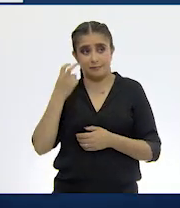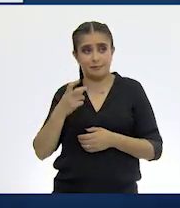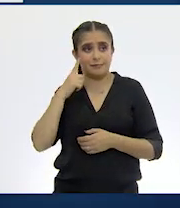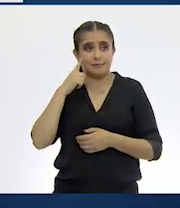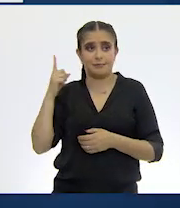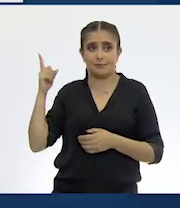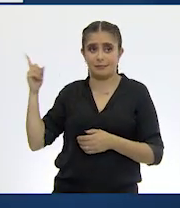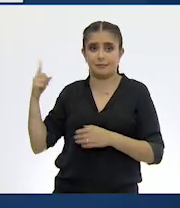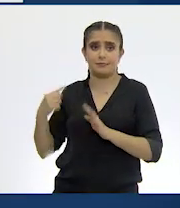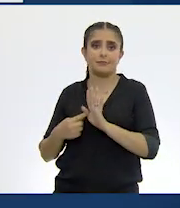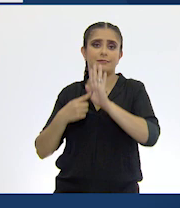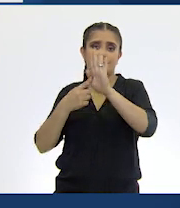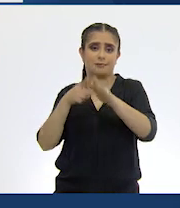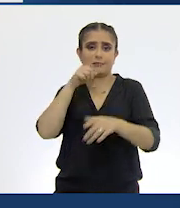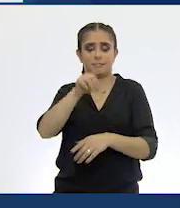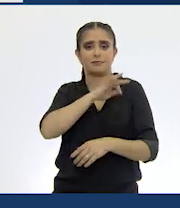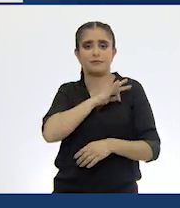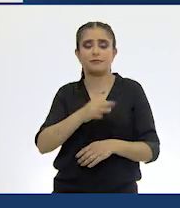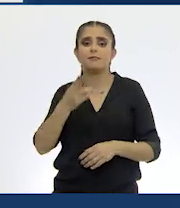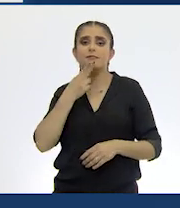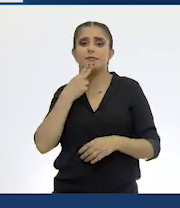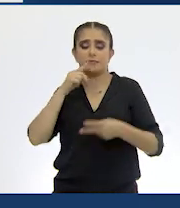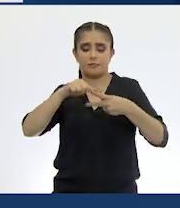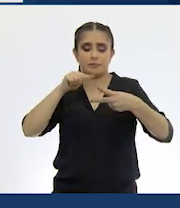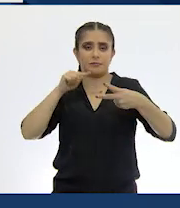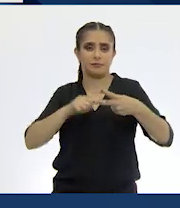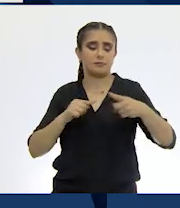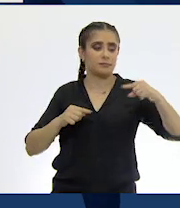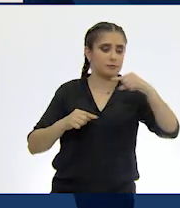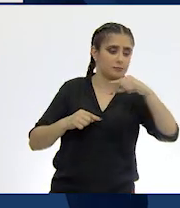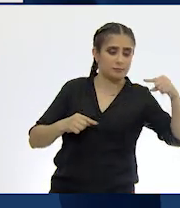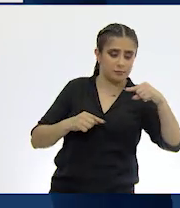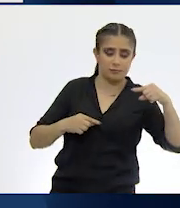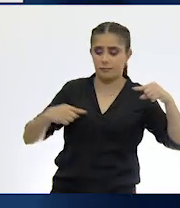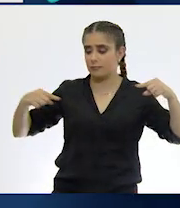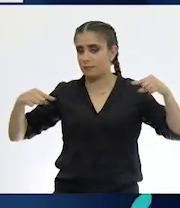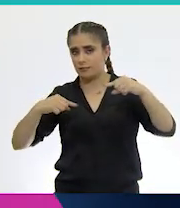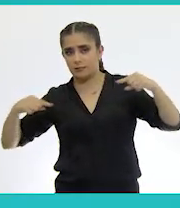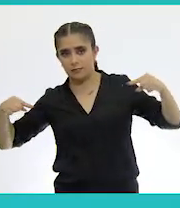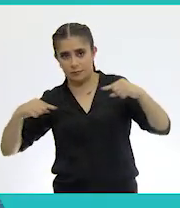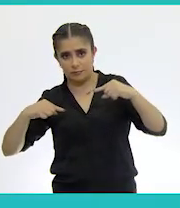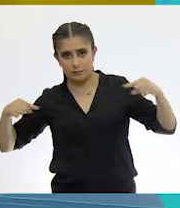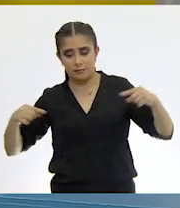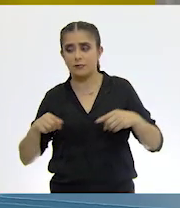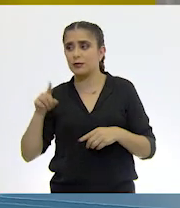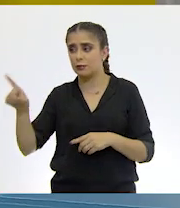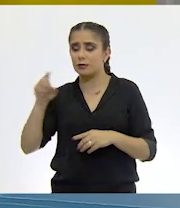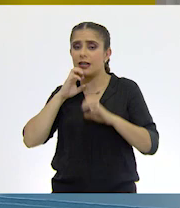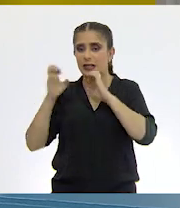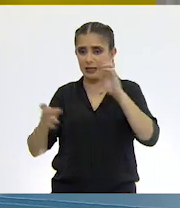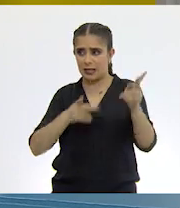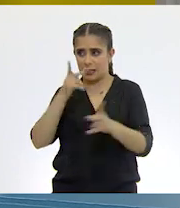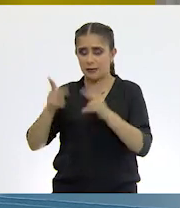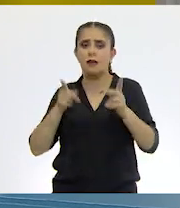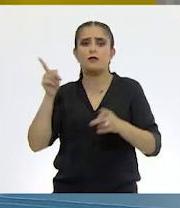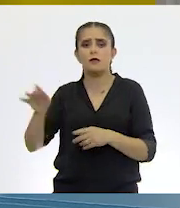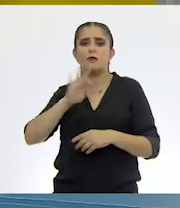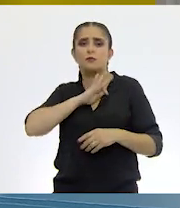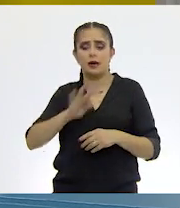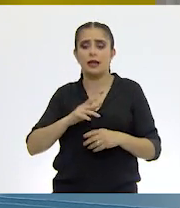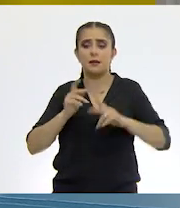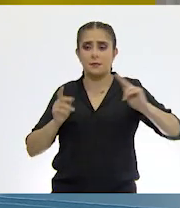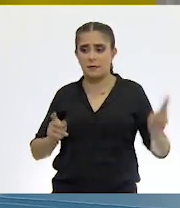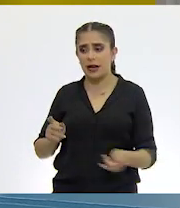te mostramos de qué manera puedes utilizar el guión largo, pero en este caso de tu entrevista lo puedes marcar al momento de plantear